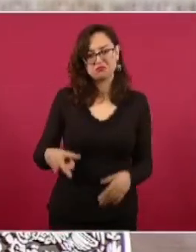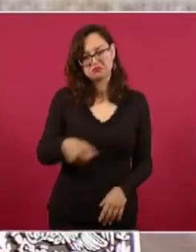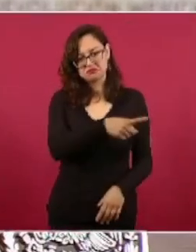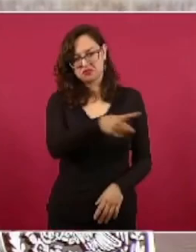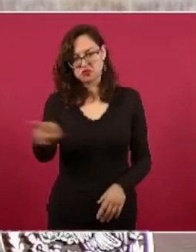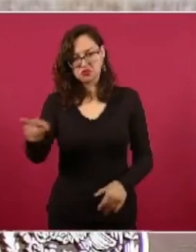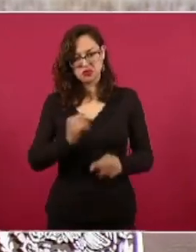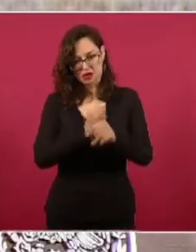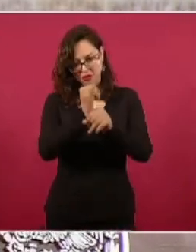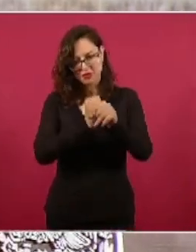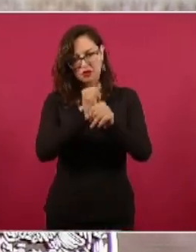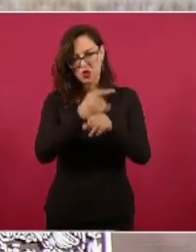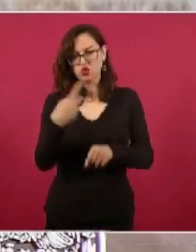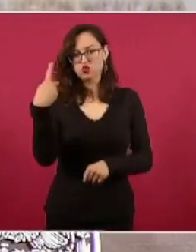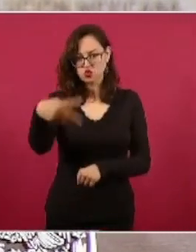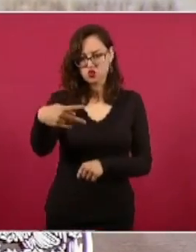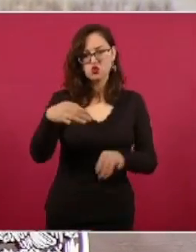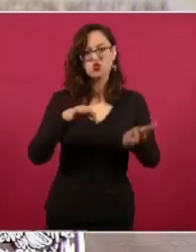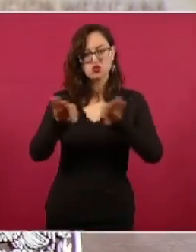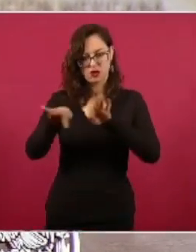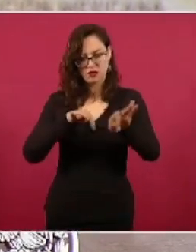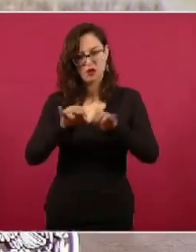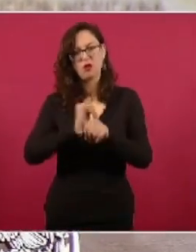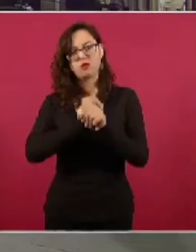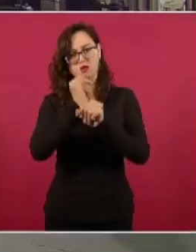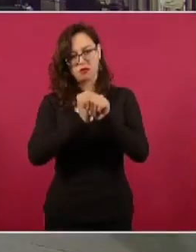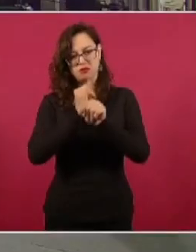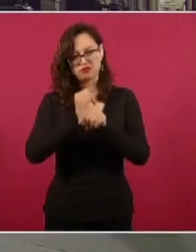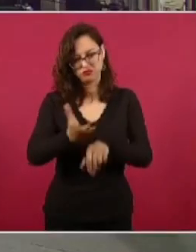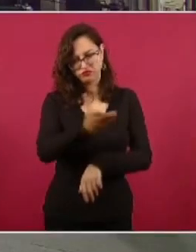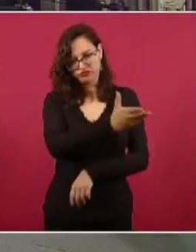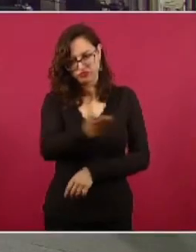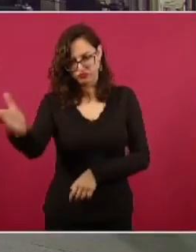ustedes son mironas y mirones profesionales.